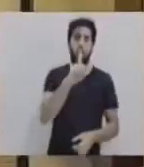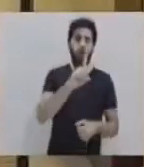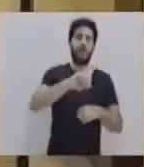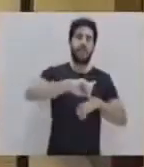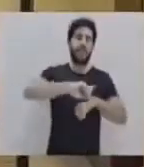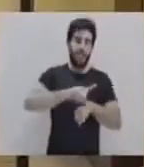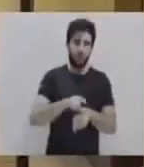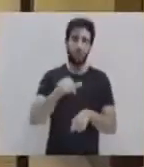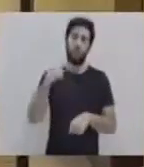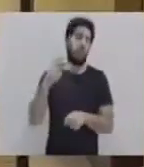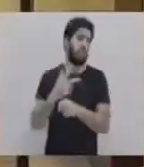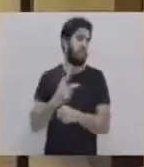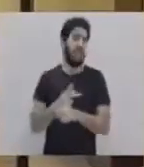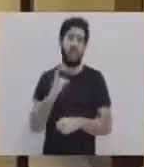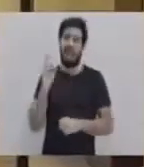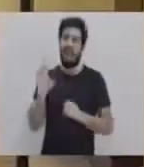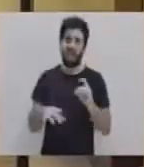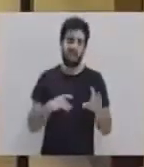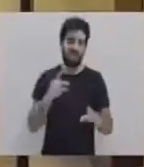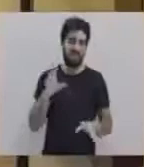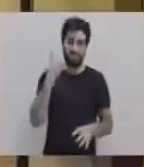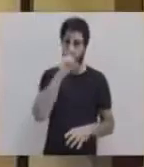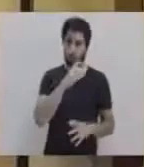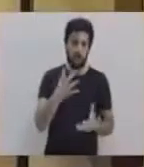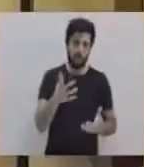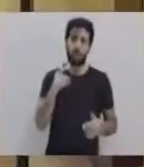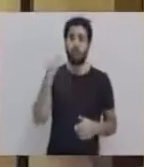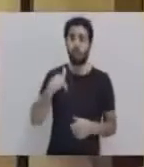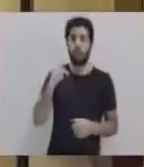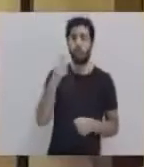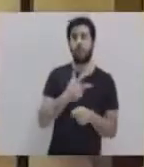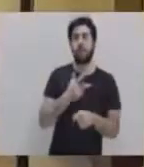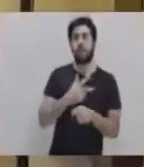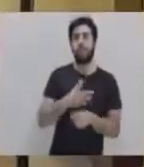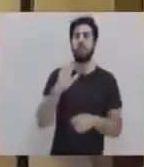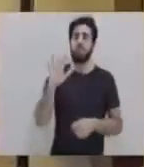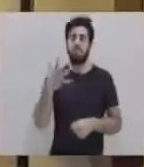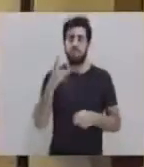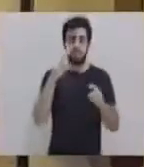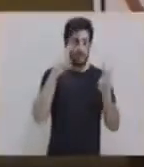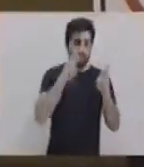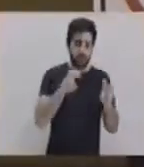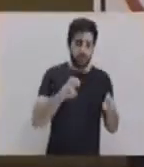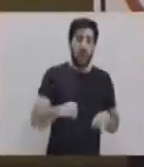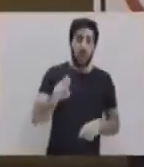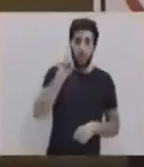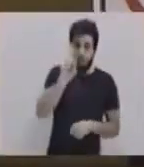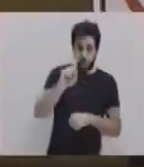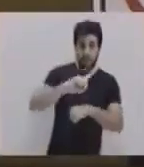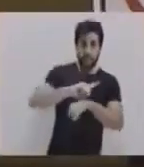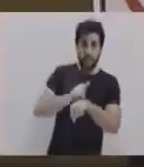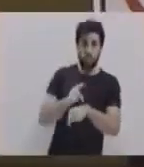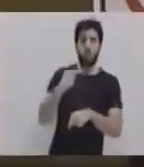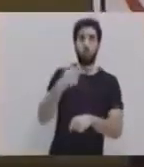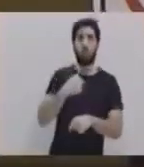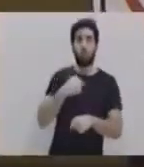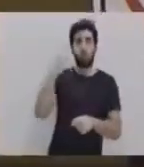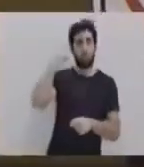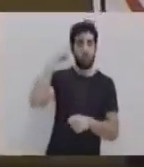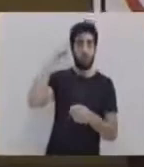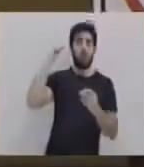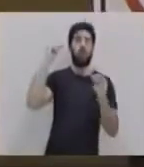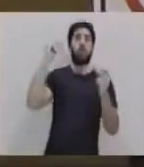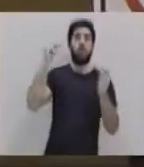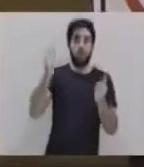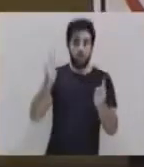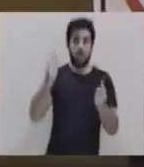generalmente en Guatemala no se da, ¿verdad? Pero haciendo un redondeo en datos, pues digamos que es un segundo para que yo